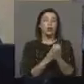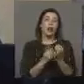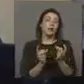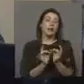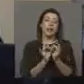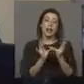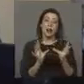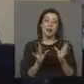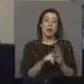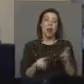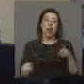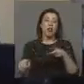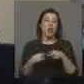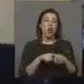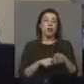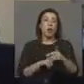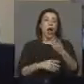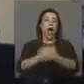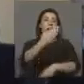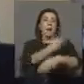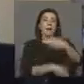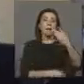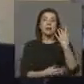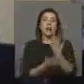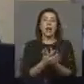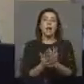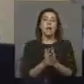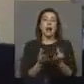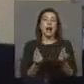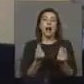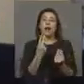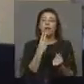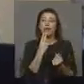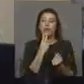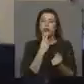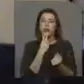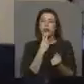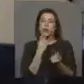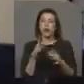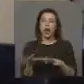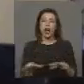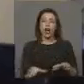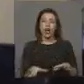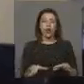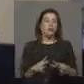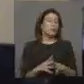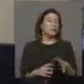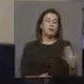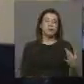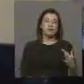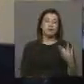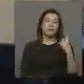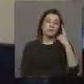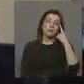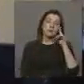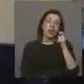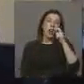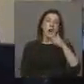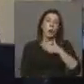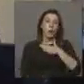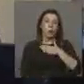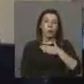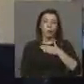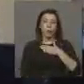evidentemente amputamos también la posibilidad de que haya más calidad de vida, porque es una cosa consubstancial a la esencia del ser humano.